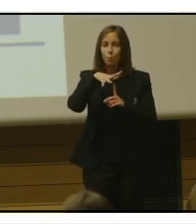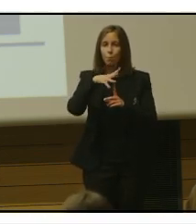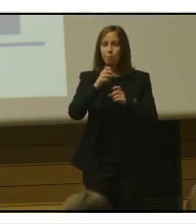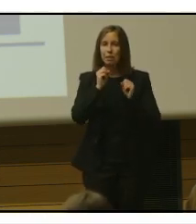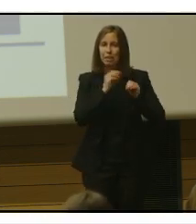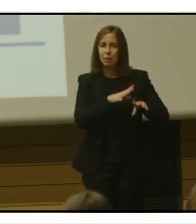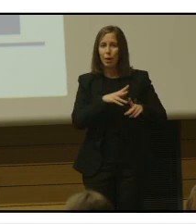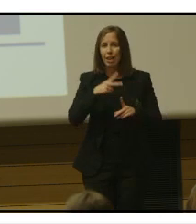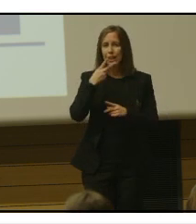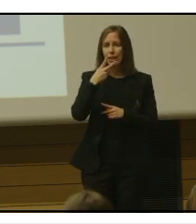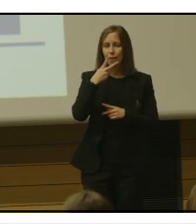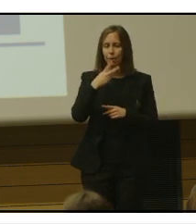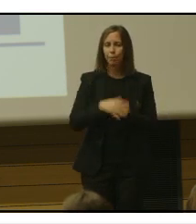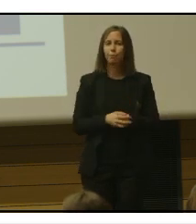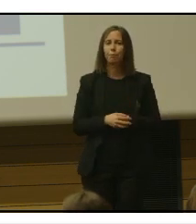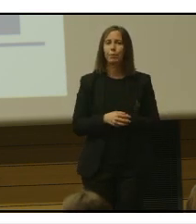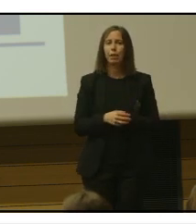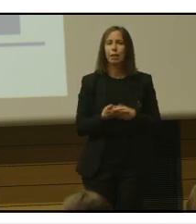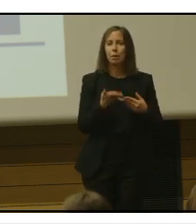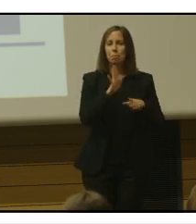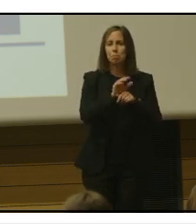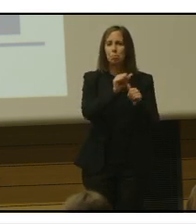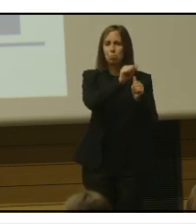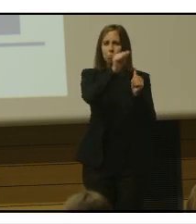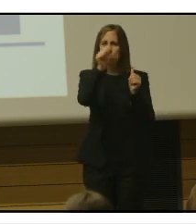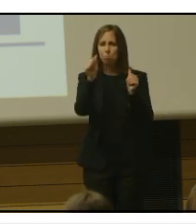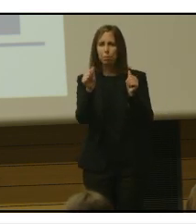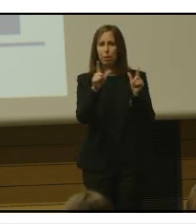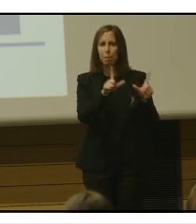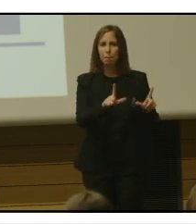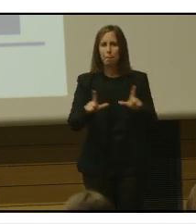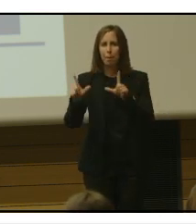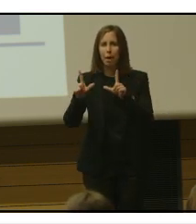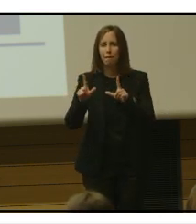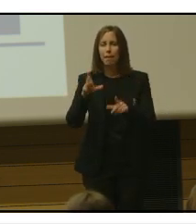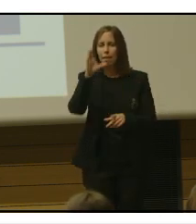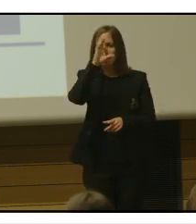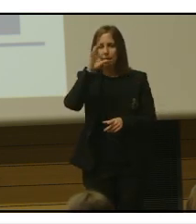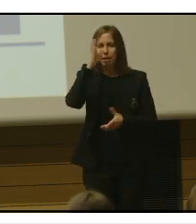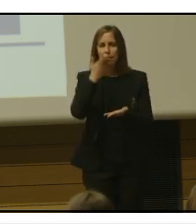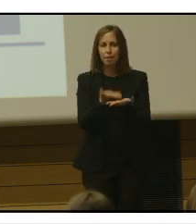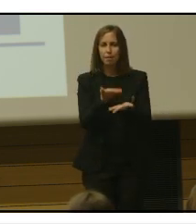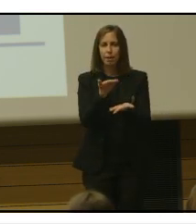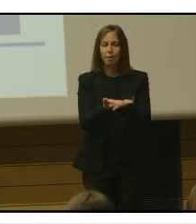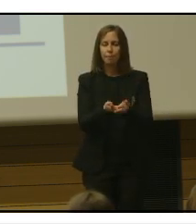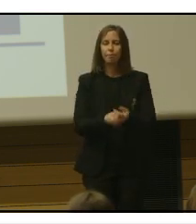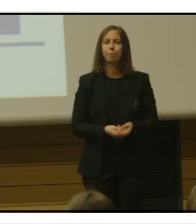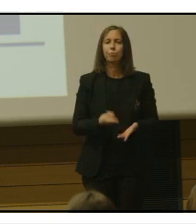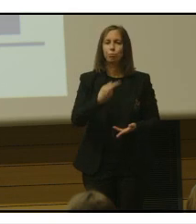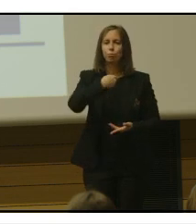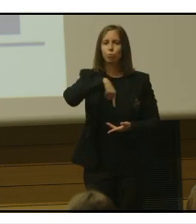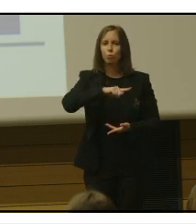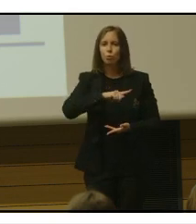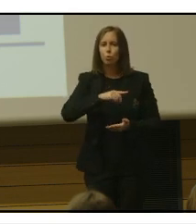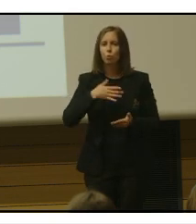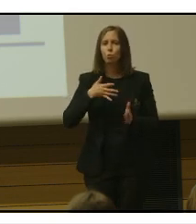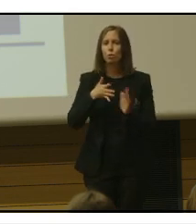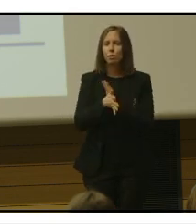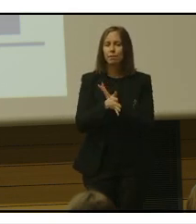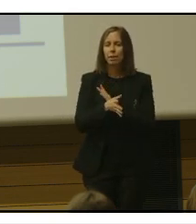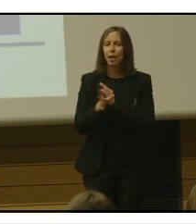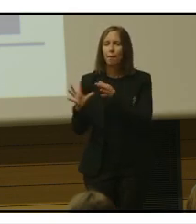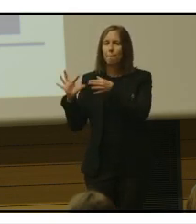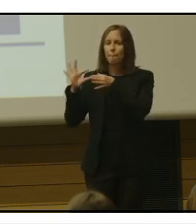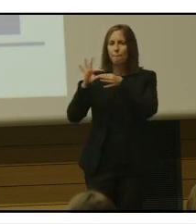Y veréis que a lo largo de toda la presentación me voy a apoyar mucho en lo que es la evidencia científica, en lo que para nosotros es ese establecimiento de